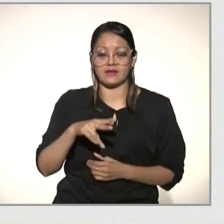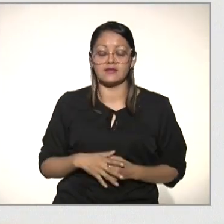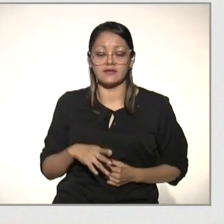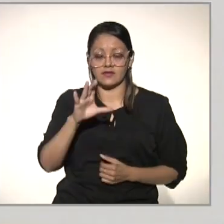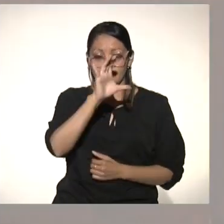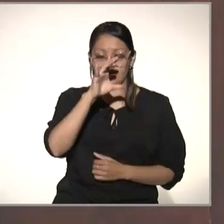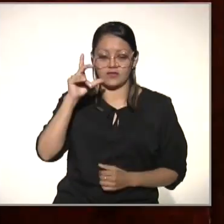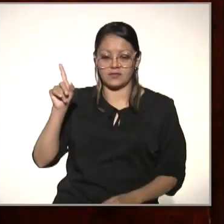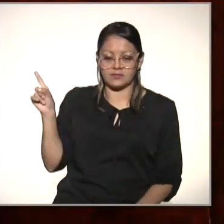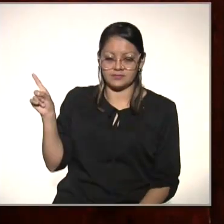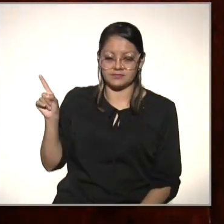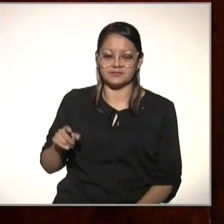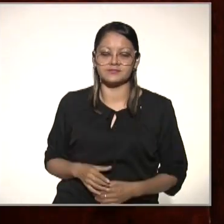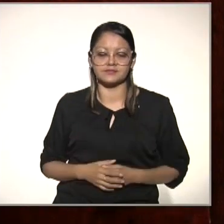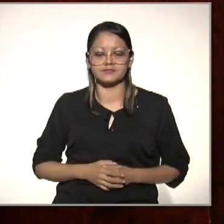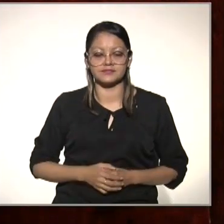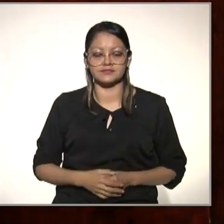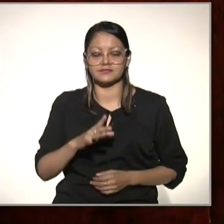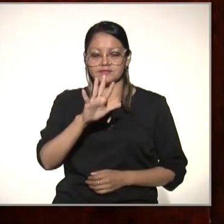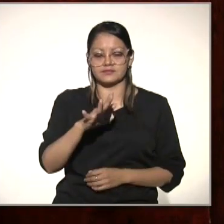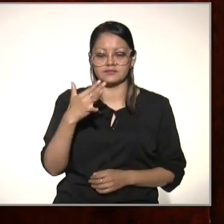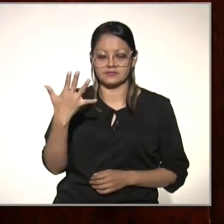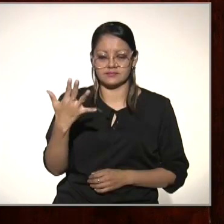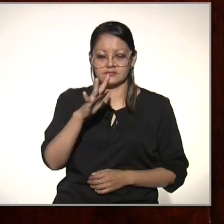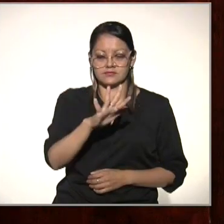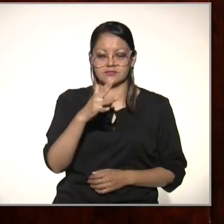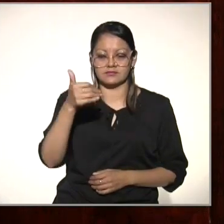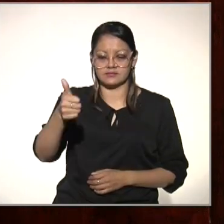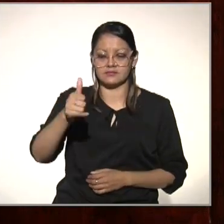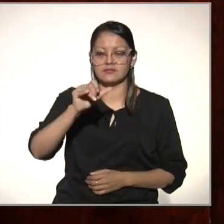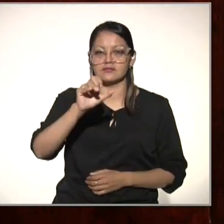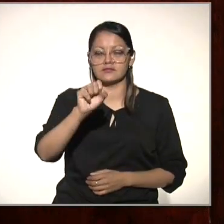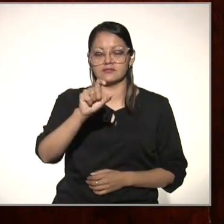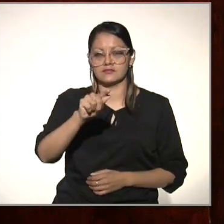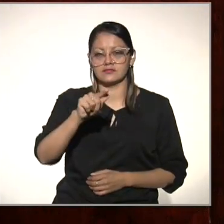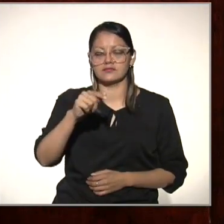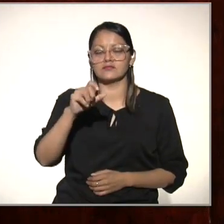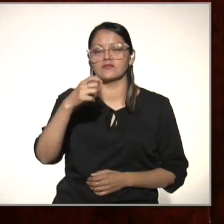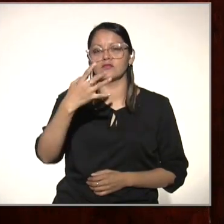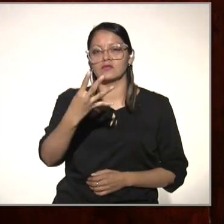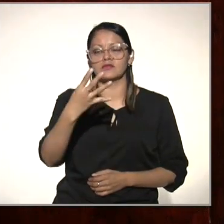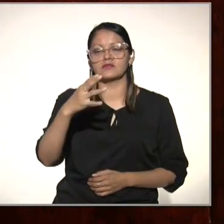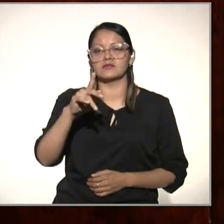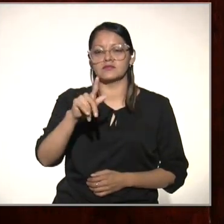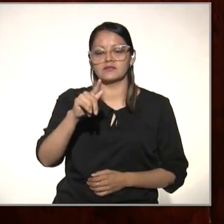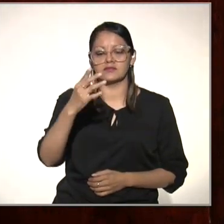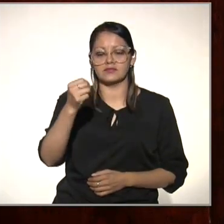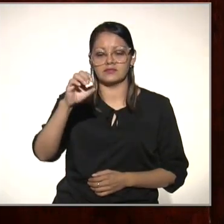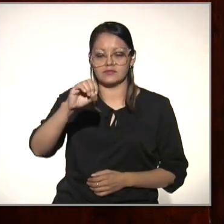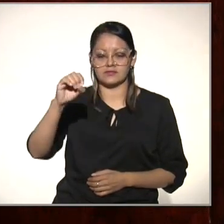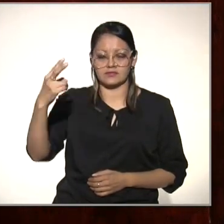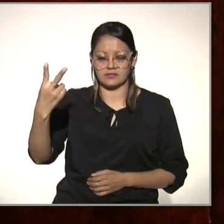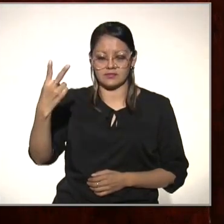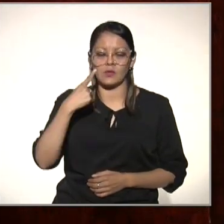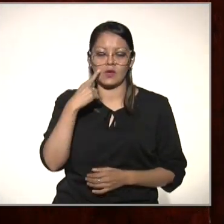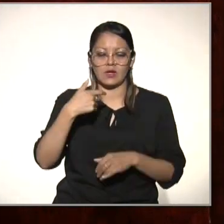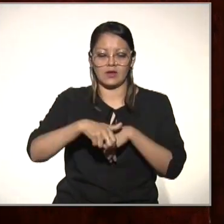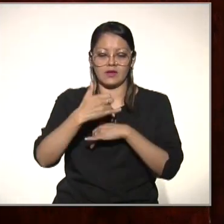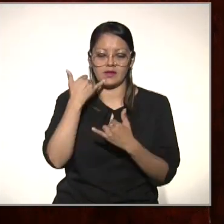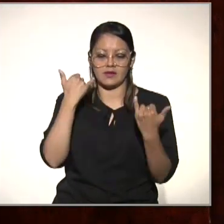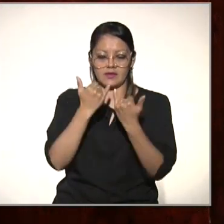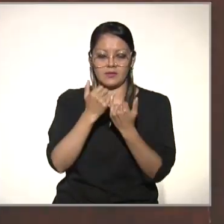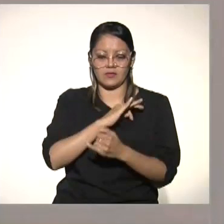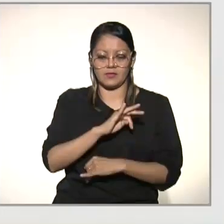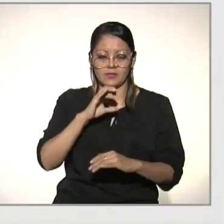Su foto aparece en pantalla. 55 56 74 79 02, el número al que pueden comunicarse. Y finalizo